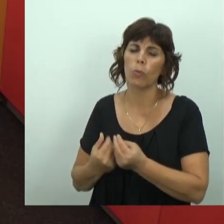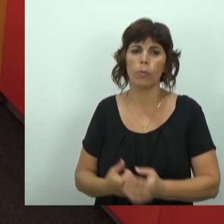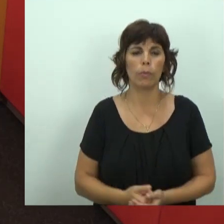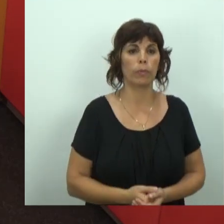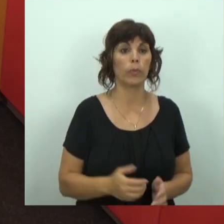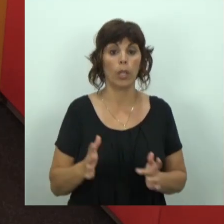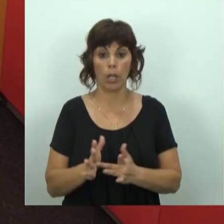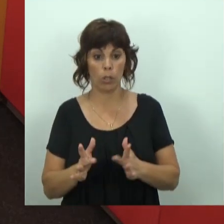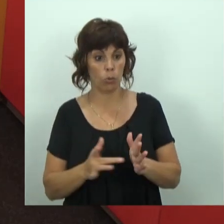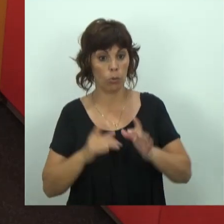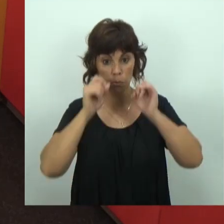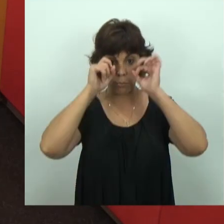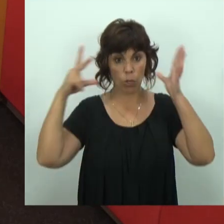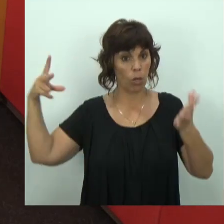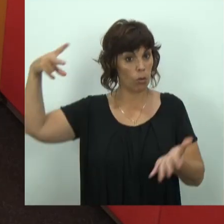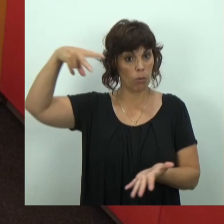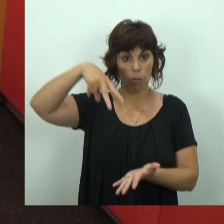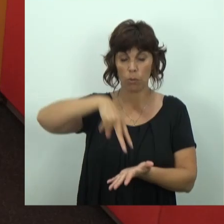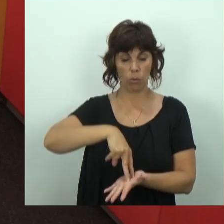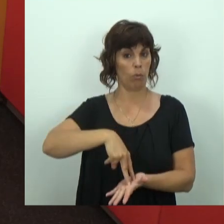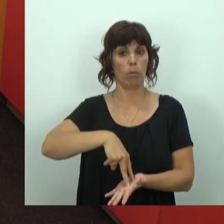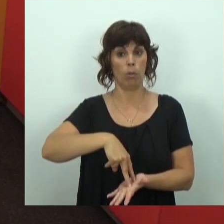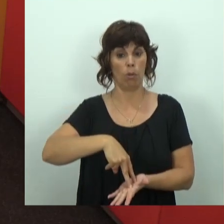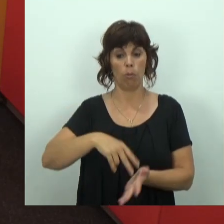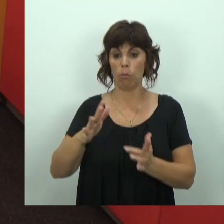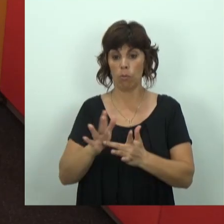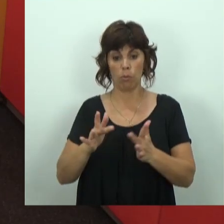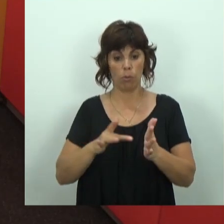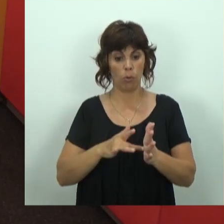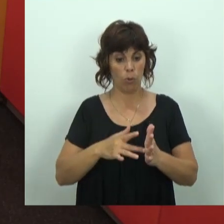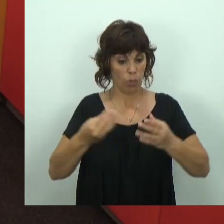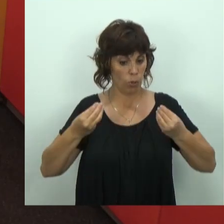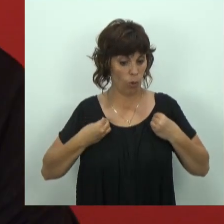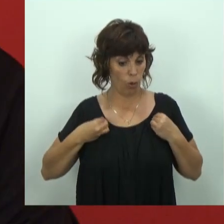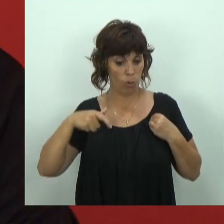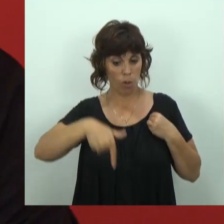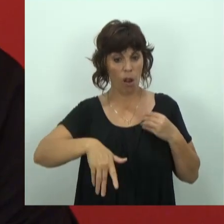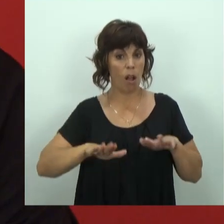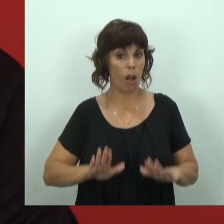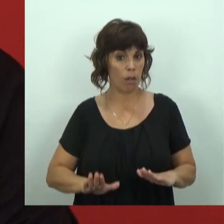Jesucristo ha resucitado. Él está aquí. Él está con nosotros.